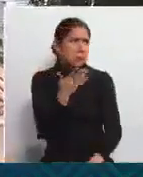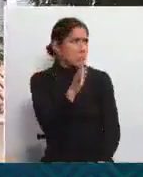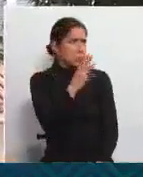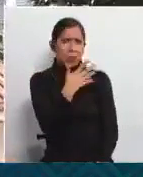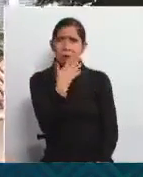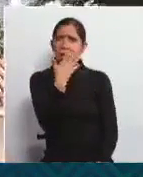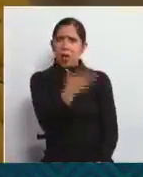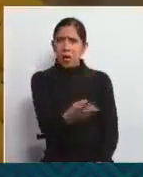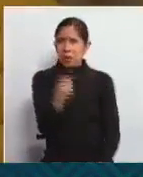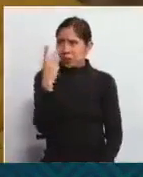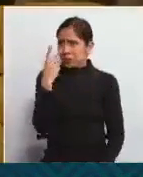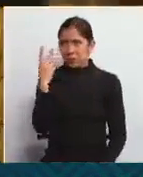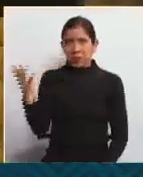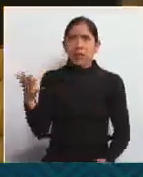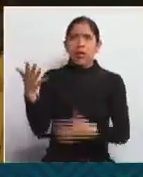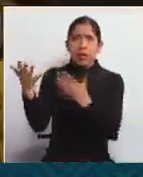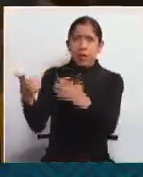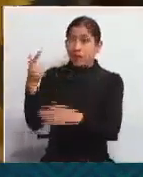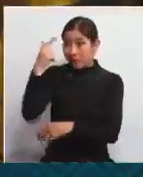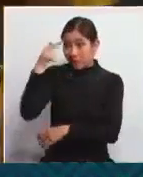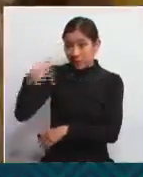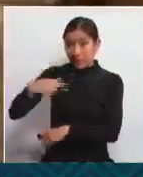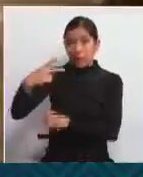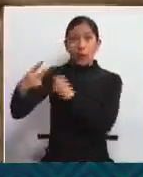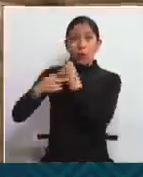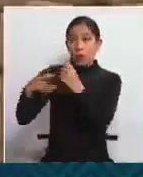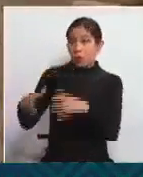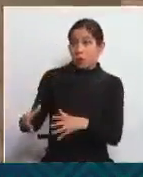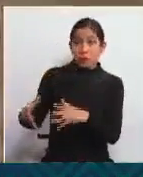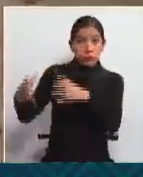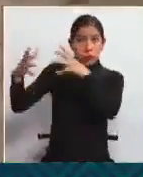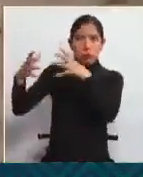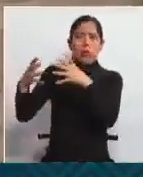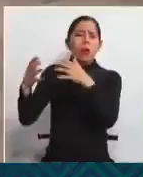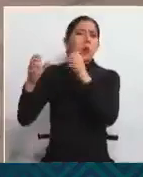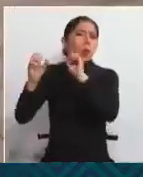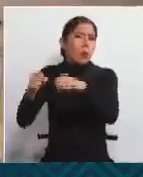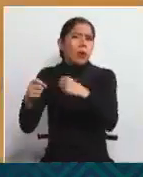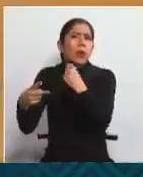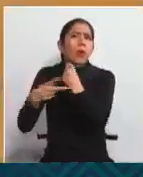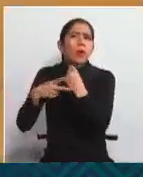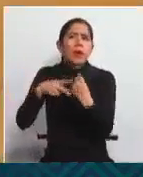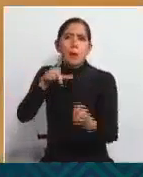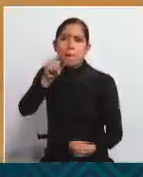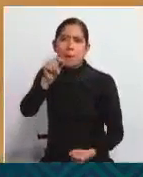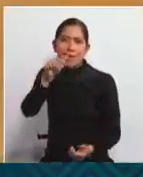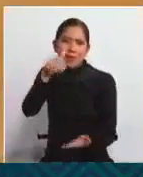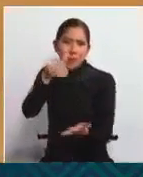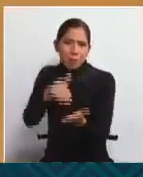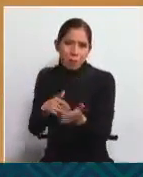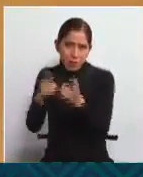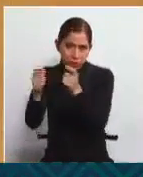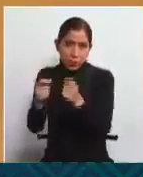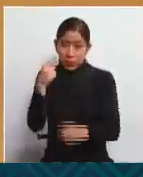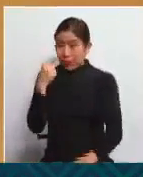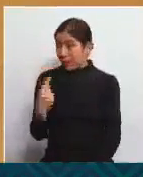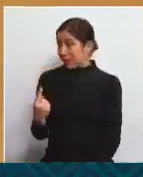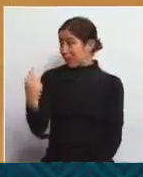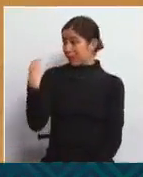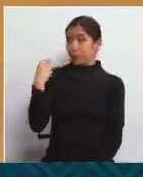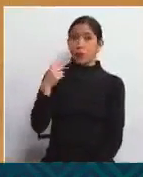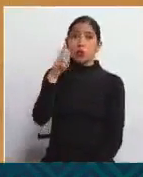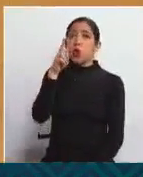el producto existe. Este silo donde nos encontramos tiene la capacidad de tener 20.000 toneladas. Tenemos 2.000 quintales en mis espaldas.